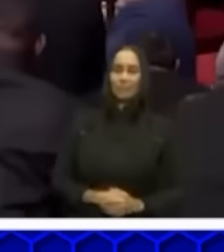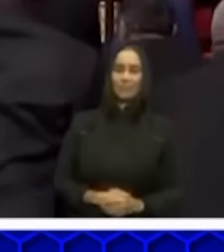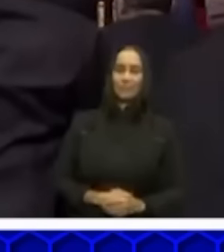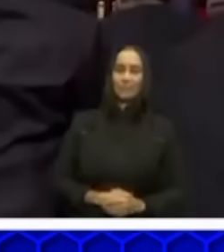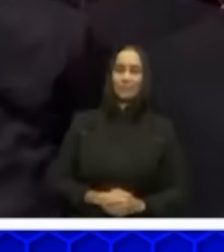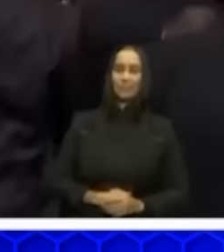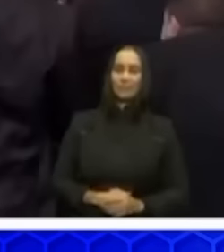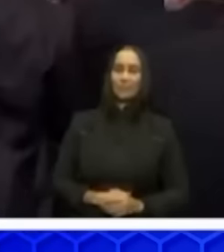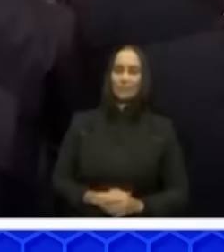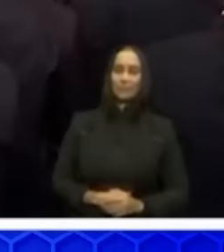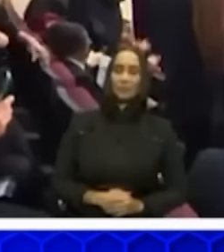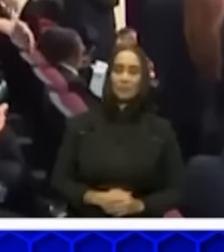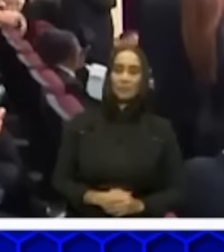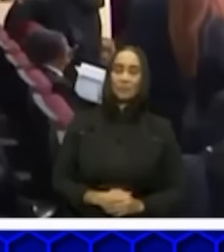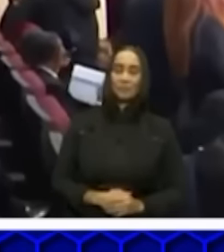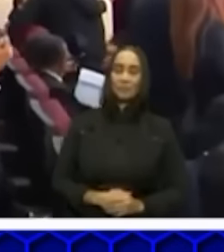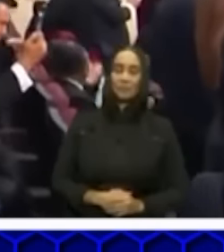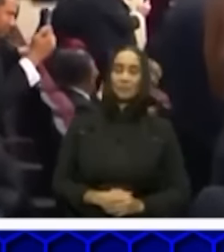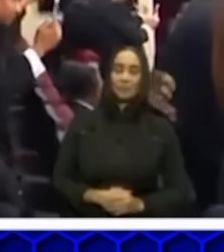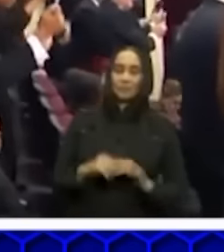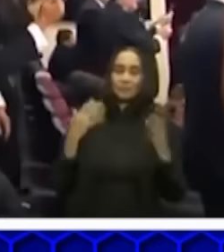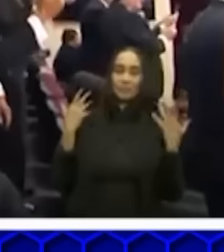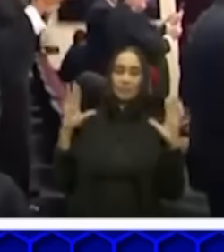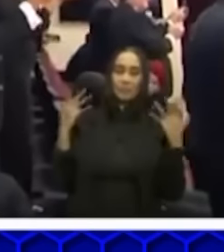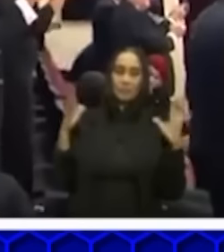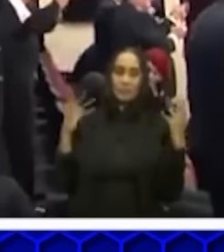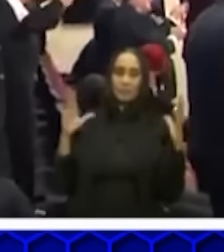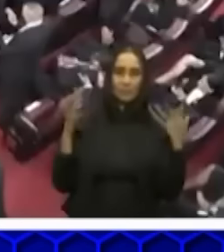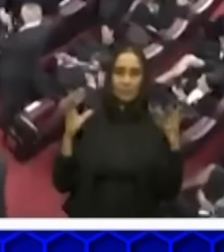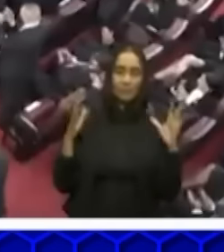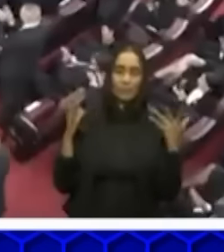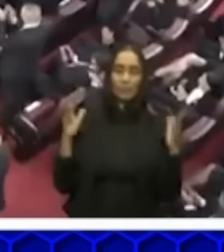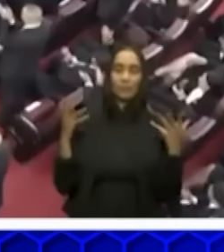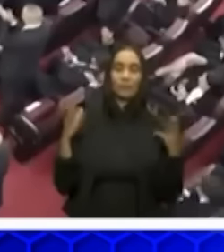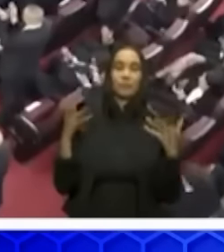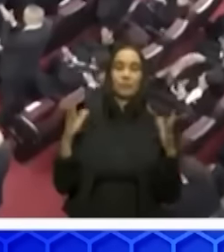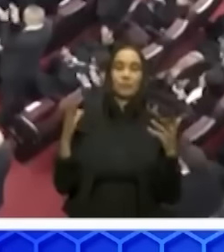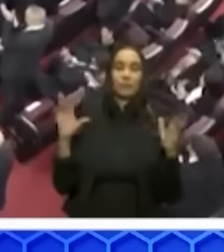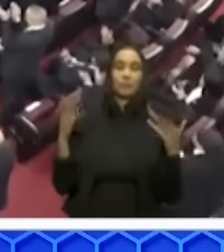quiso tocar la ley 124 que crea la dirección Nacional de investigaciónes